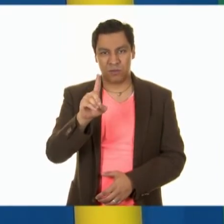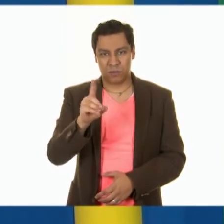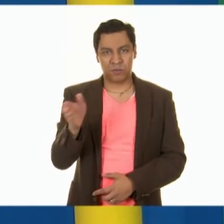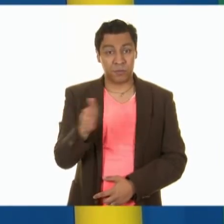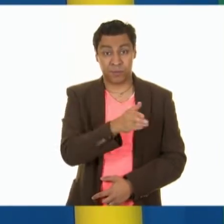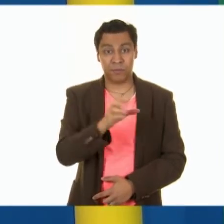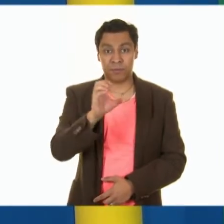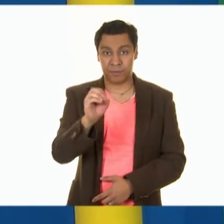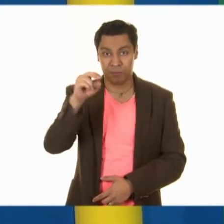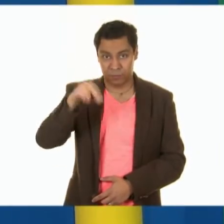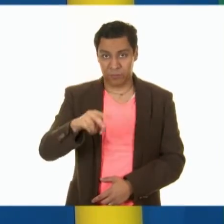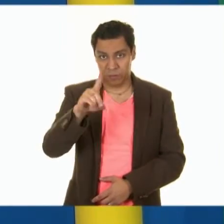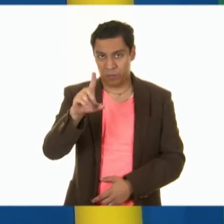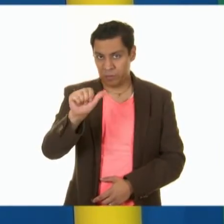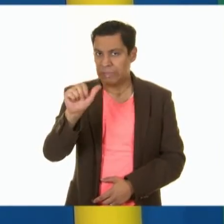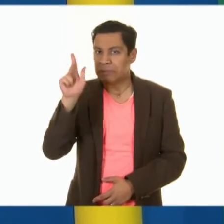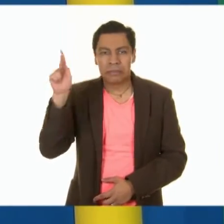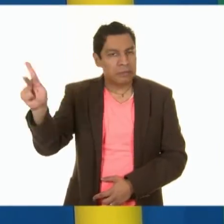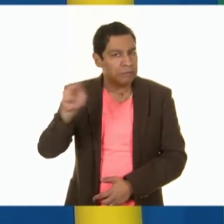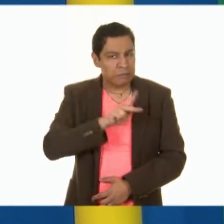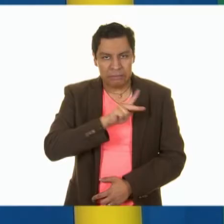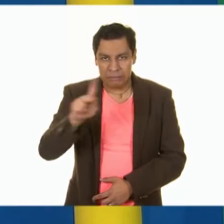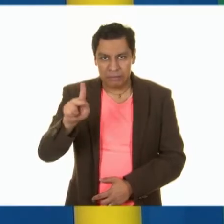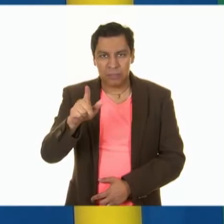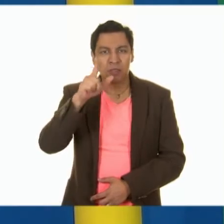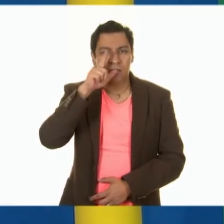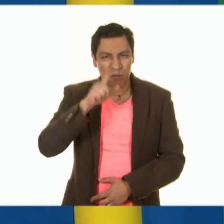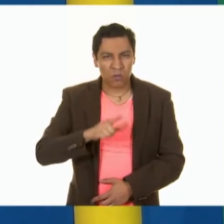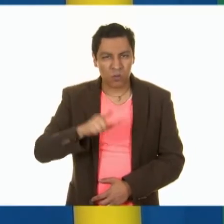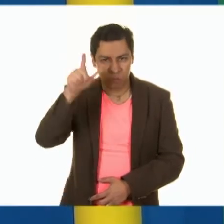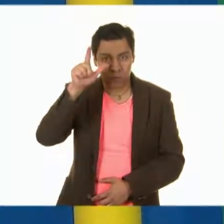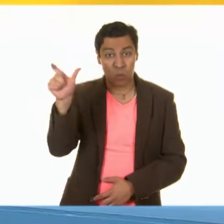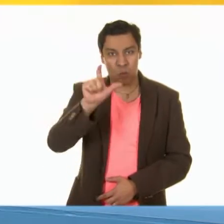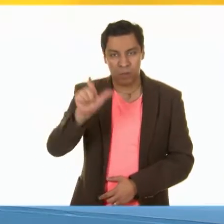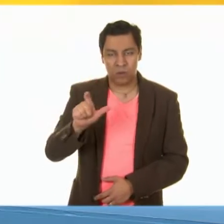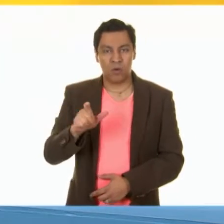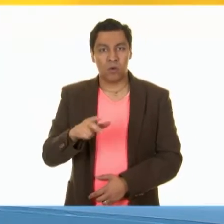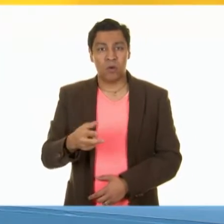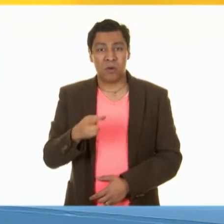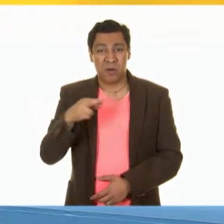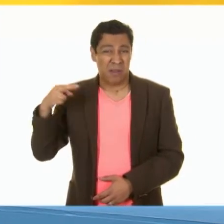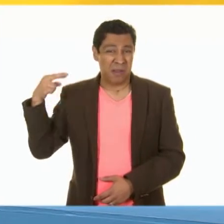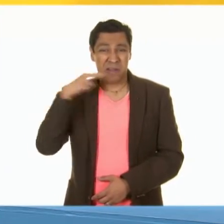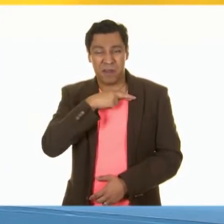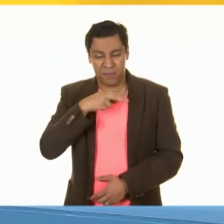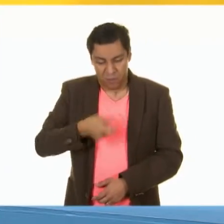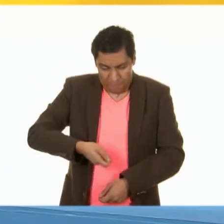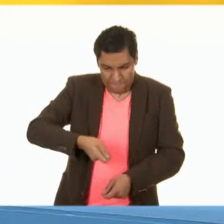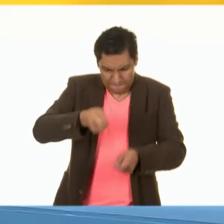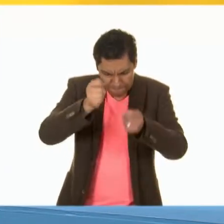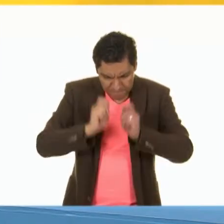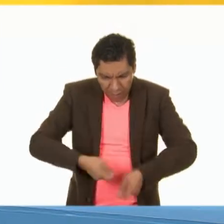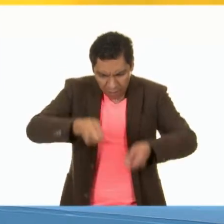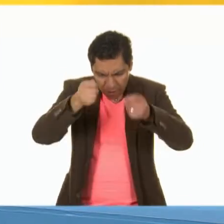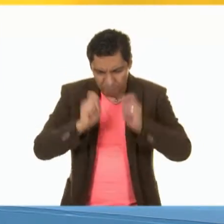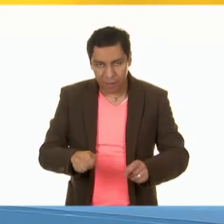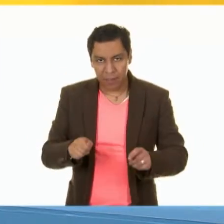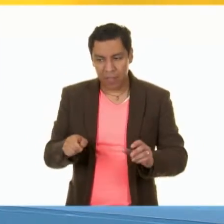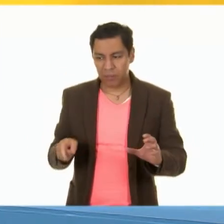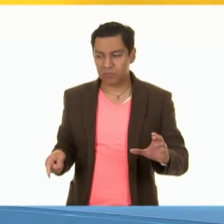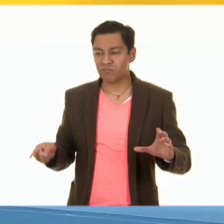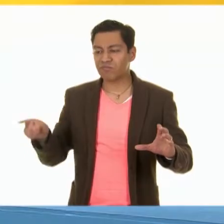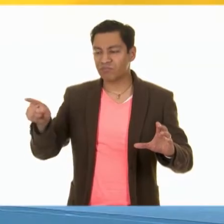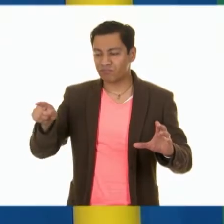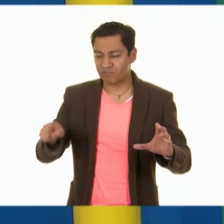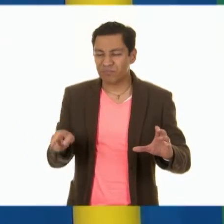bien observaron, cuando lo hicimos más rápido, ¿qué sucedió con la onda? La longitud de onda es más corta y la frecuencia